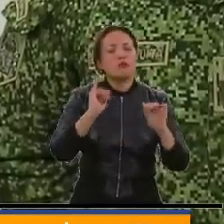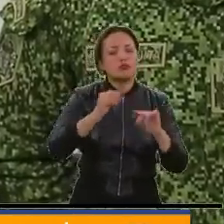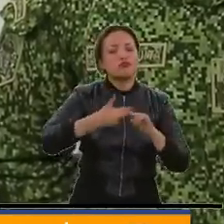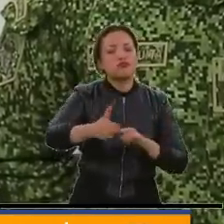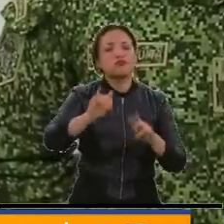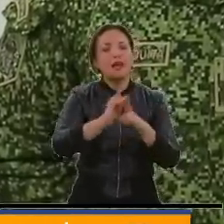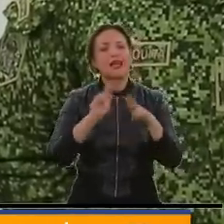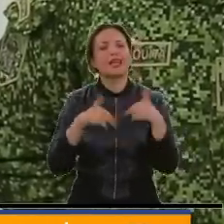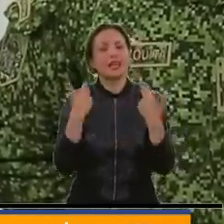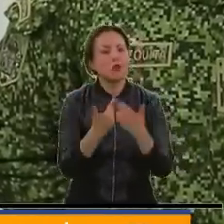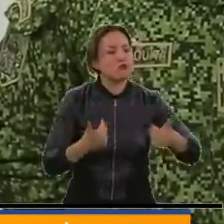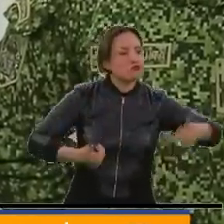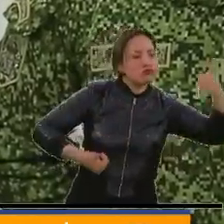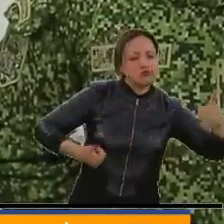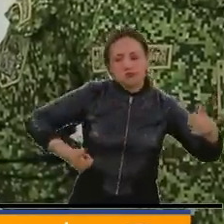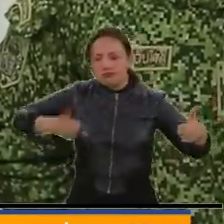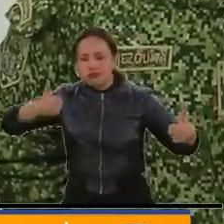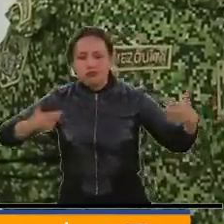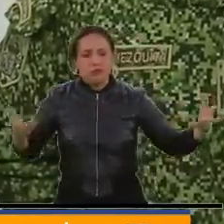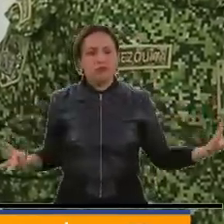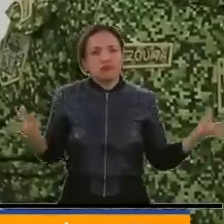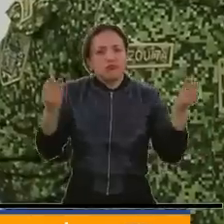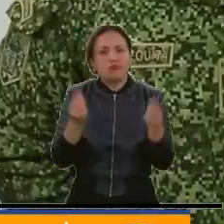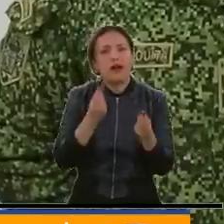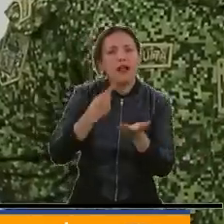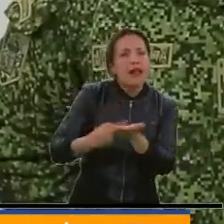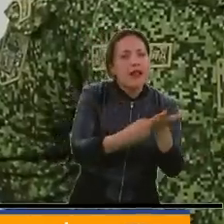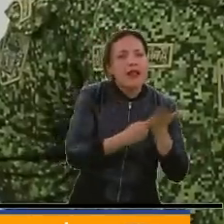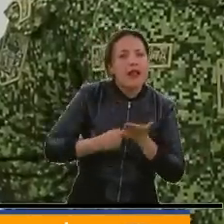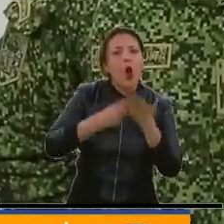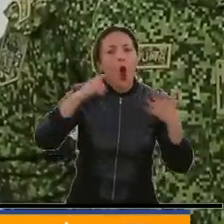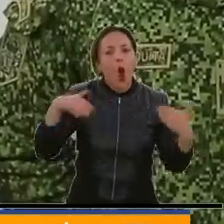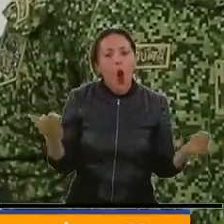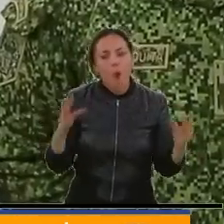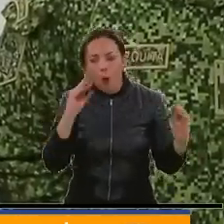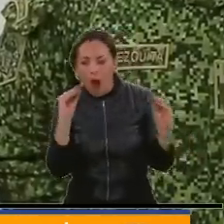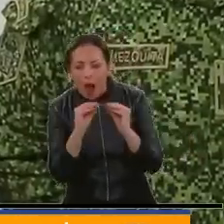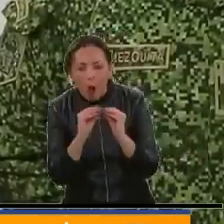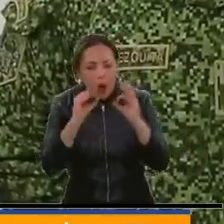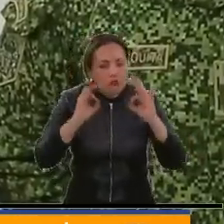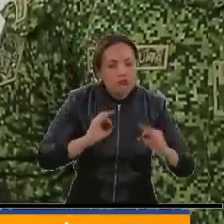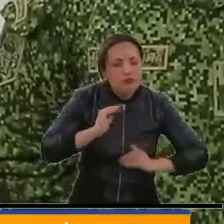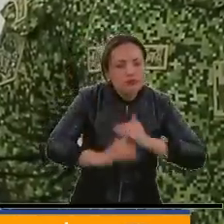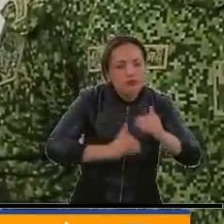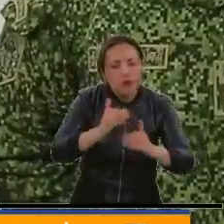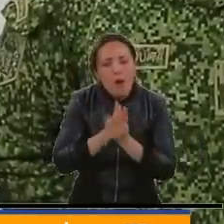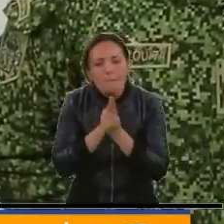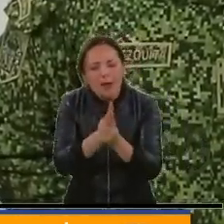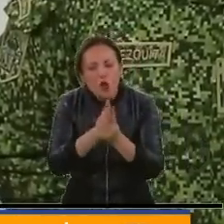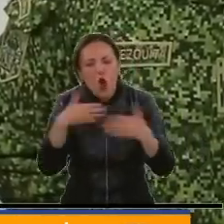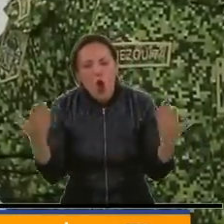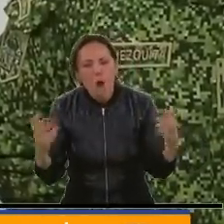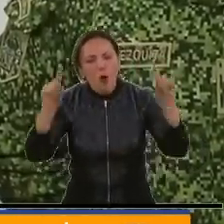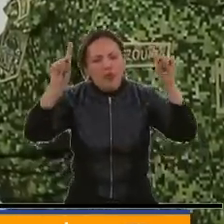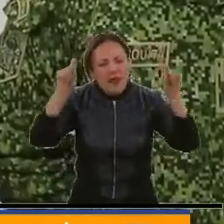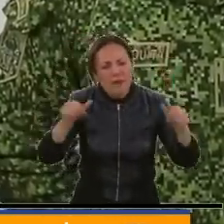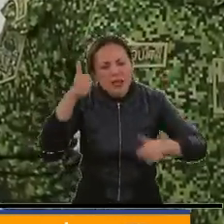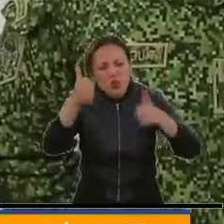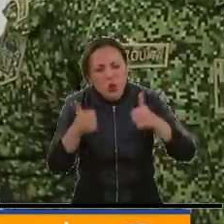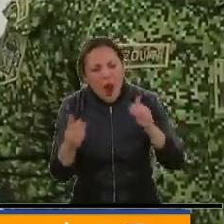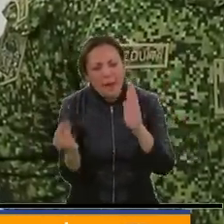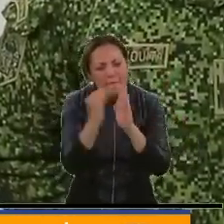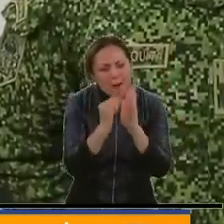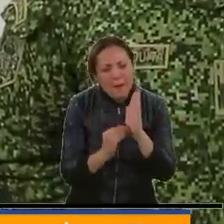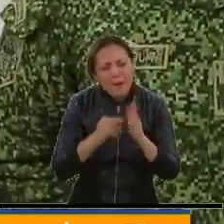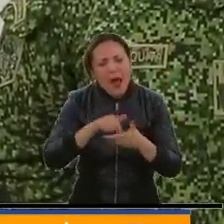los mandos de esta organización para avanzar en la definición de los asuntos metodológicos y temáticos de la mesa